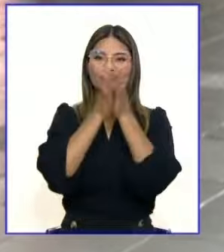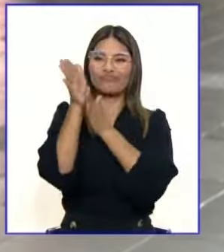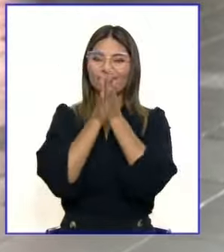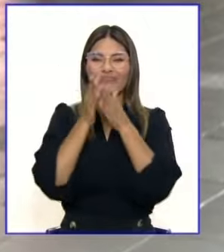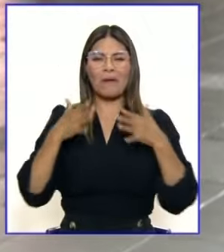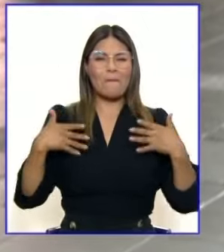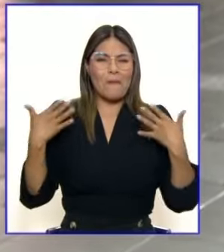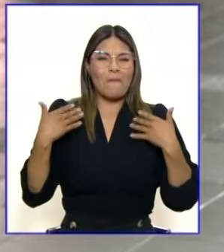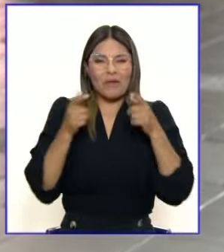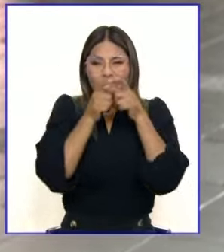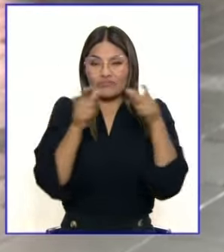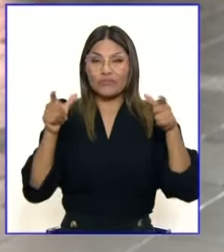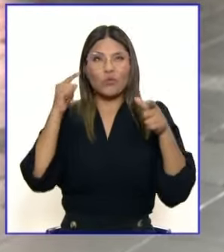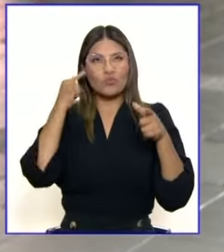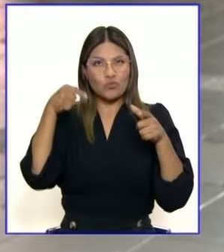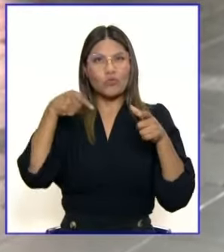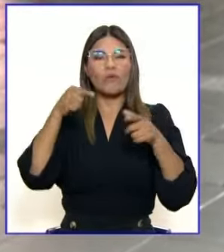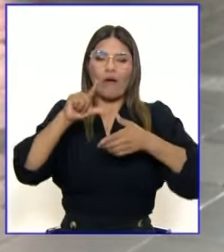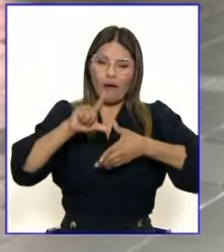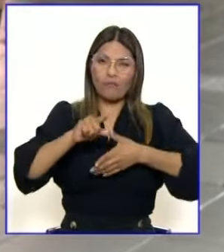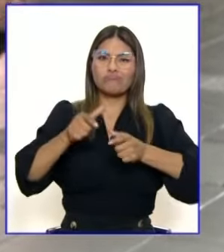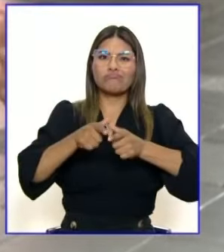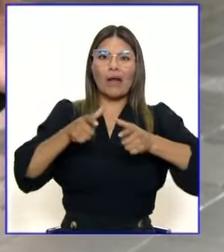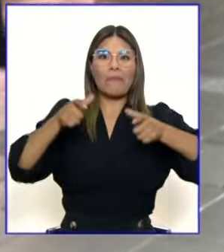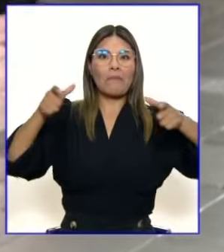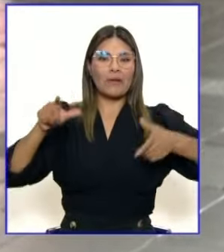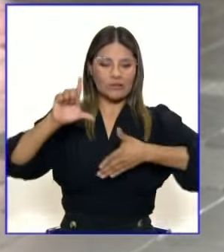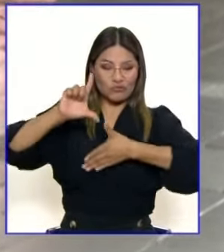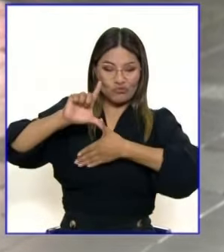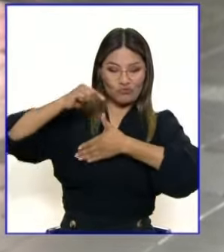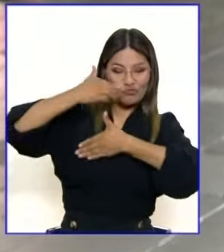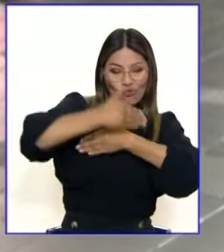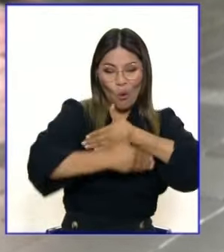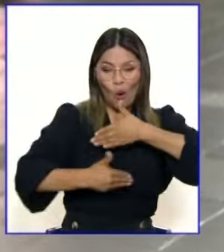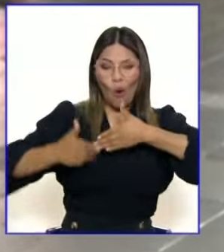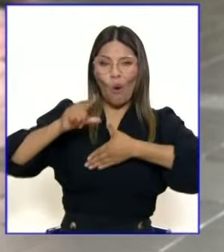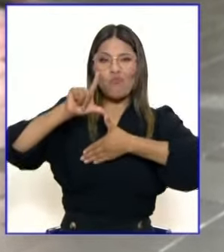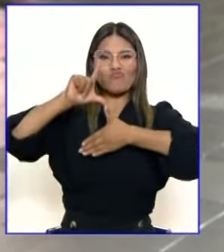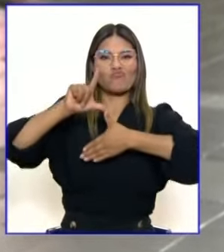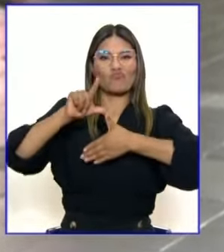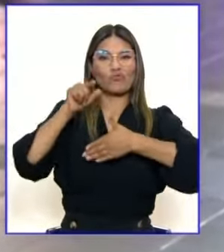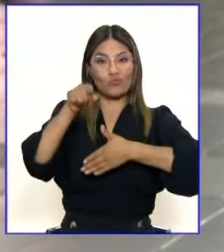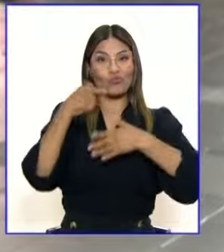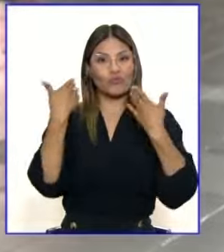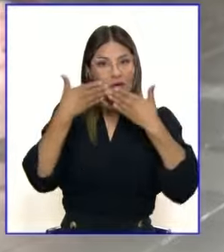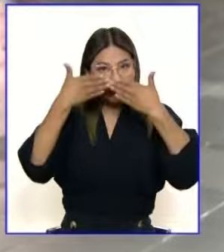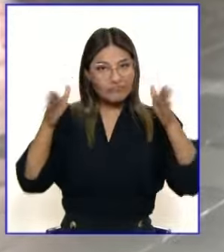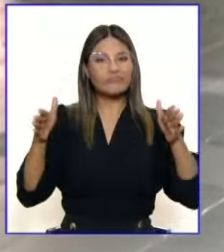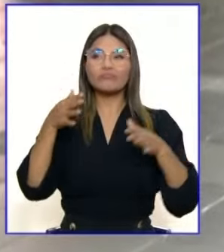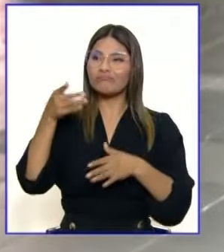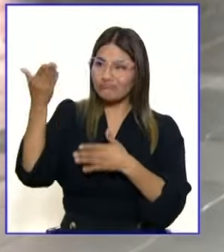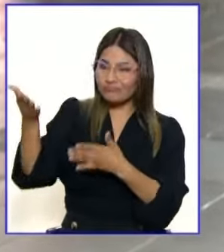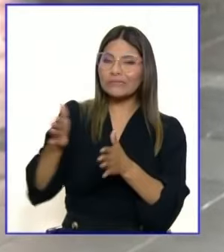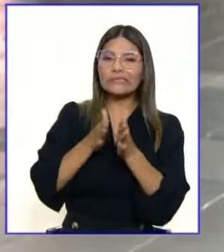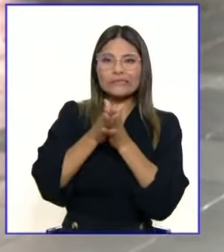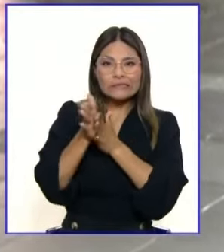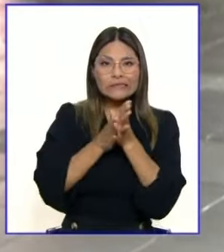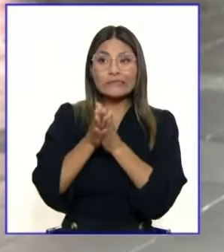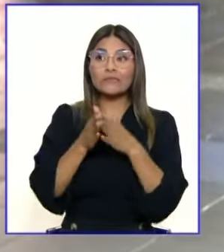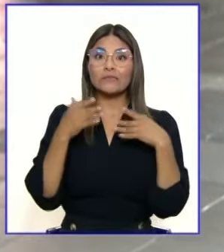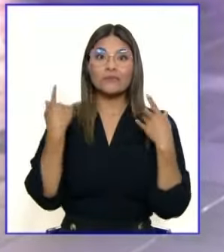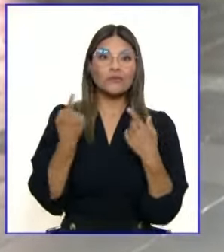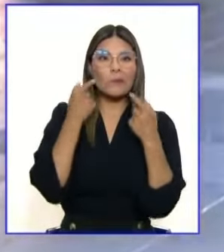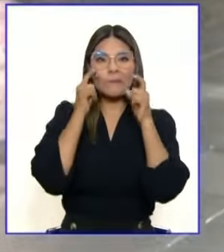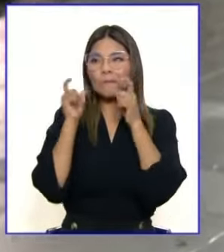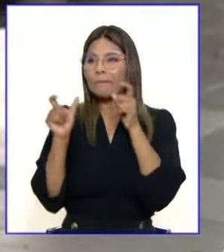la región sudamericana. Y es que ya mañana estamos inaugurando este megapuerto y, como tú bien lo señalabas, la expectativa no está